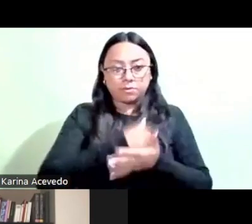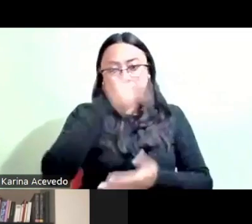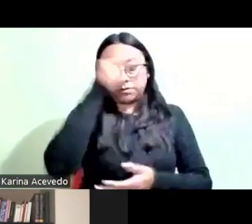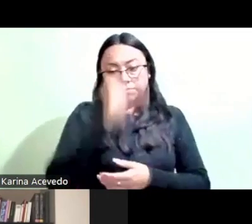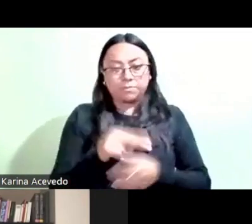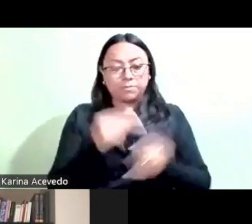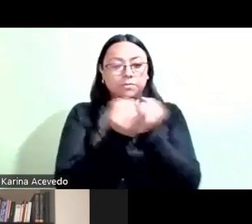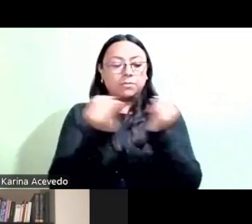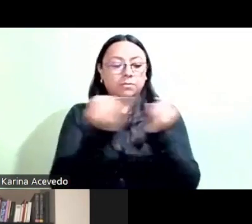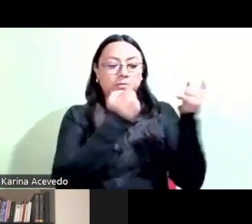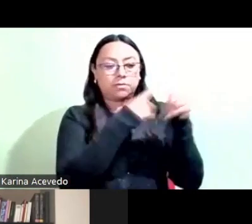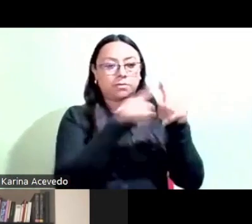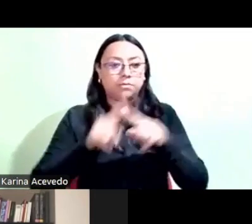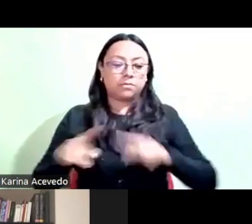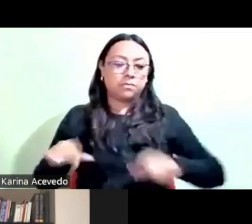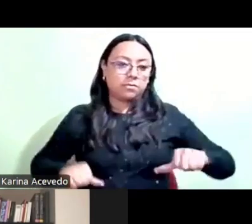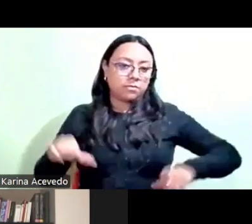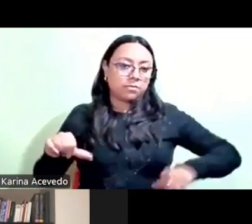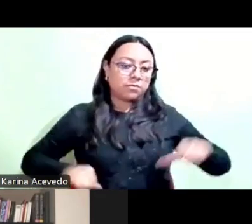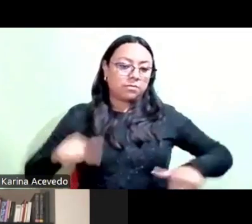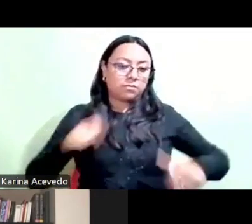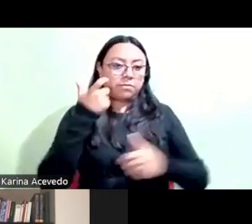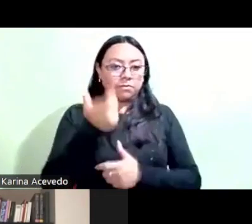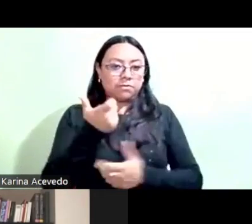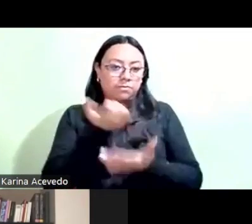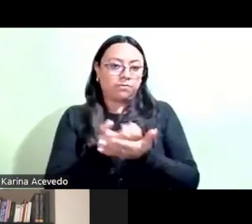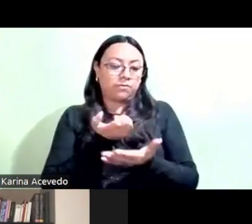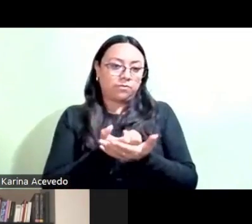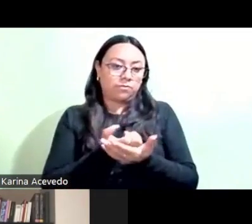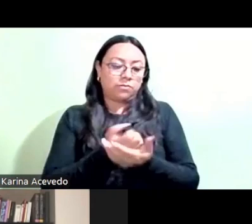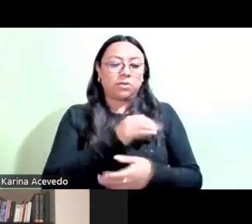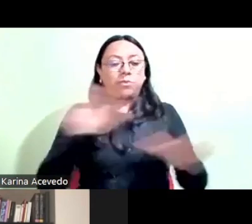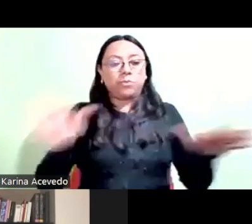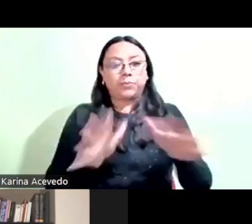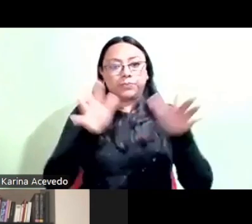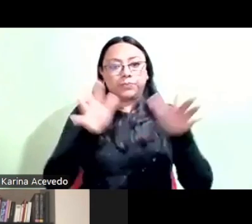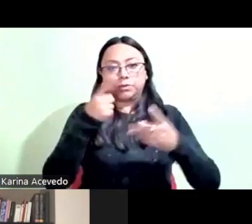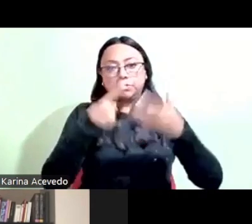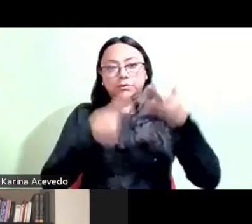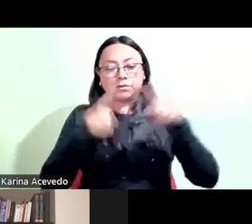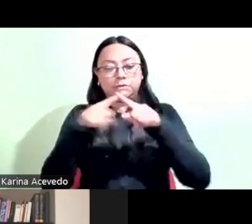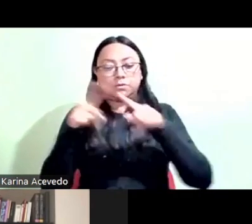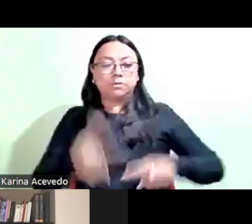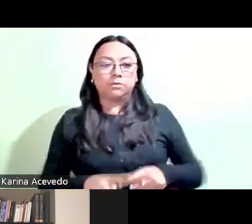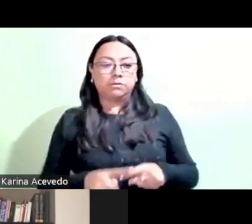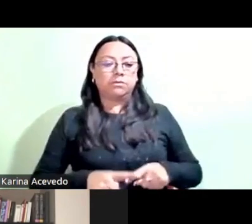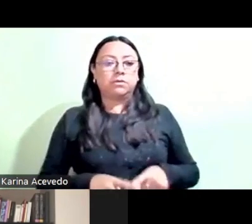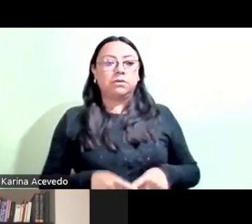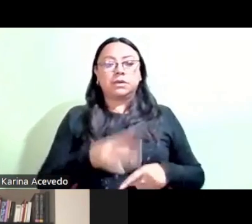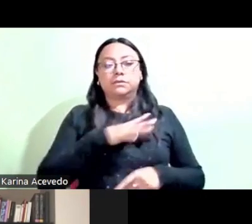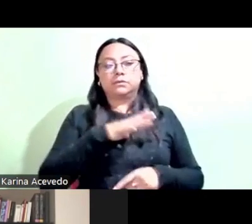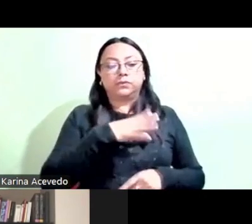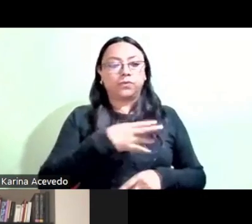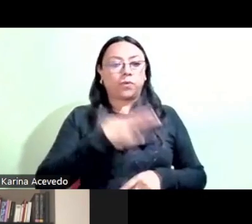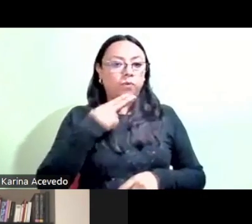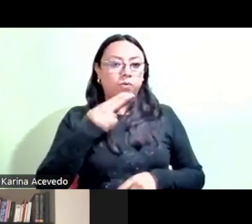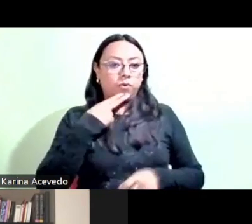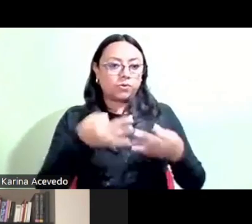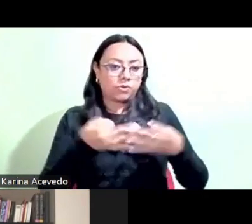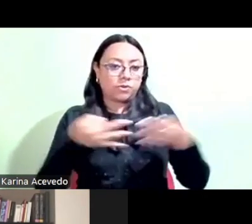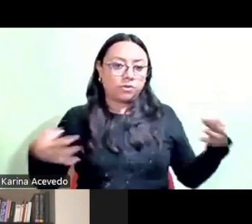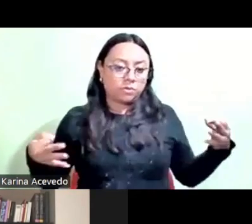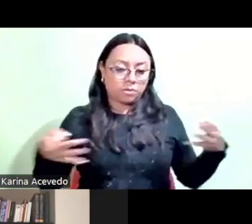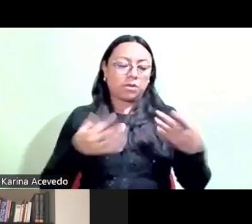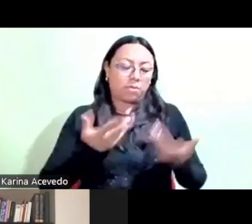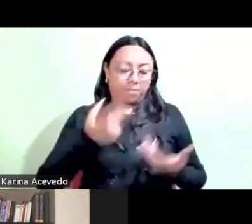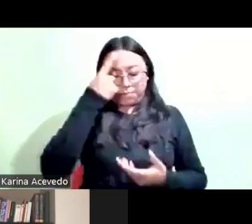la diversidad de actividades económicas, promoviendo el establecimiento de otras actividades compatibles con el uso de suelo habitacional. Motivo